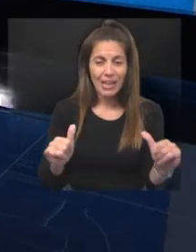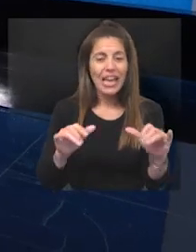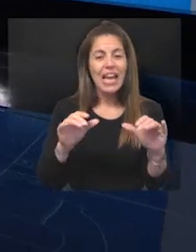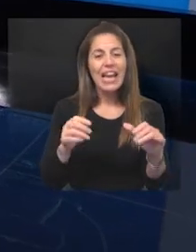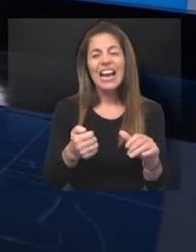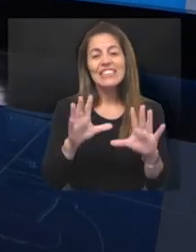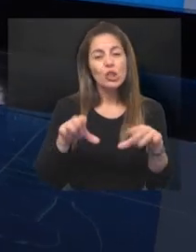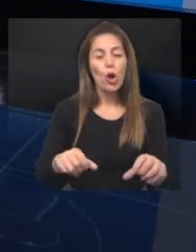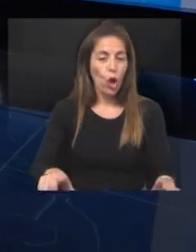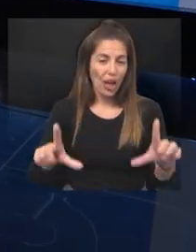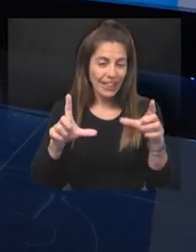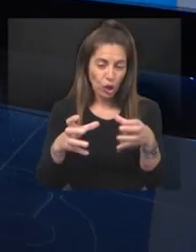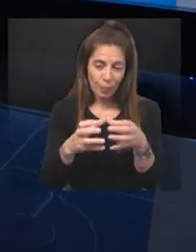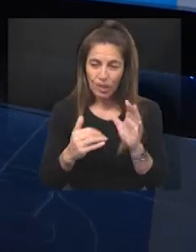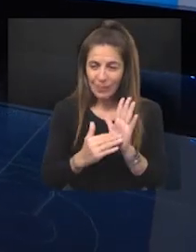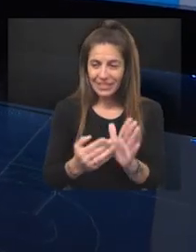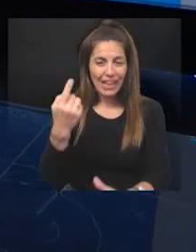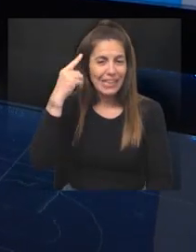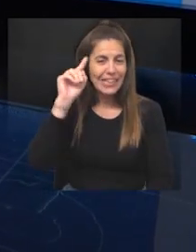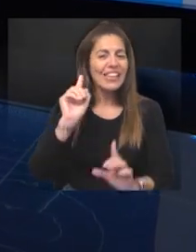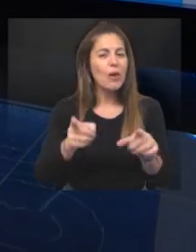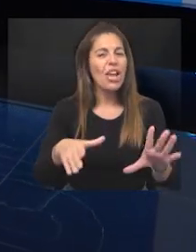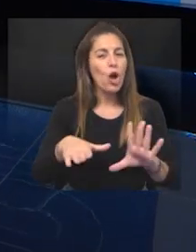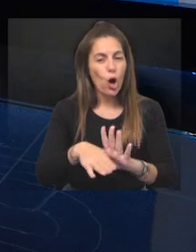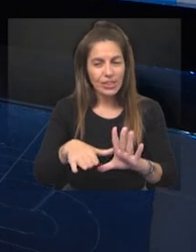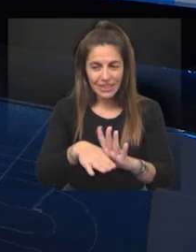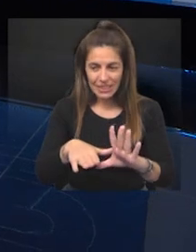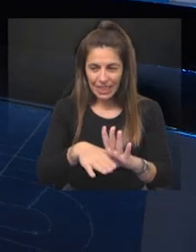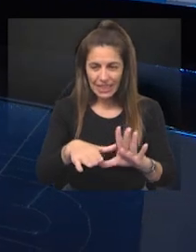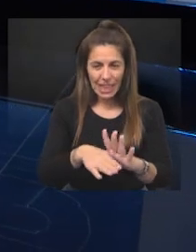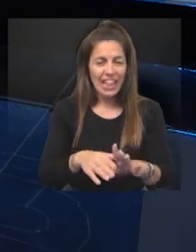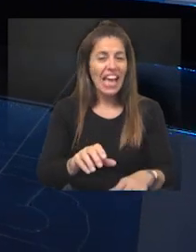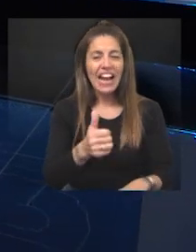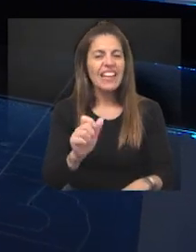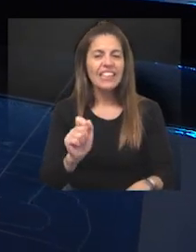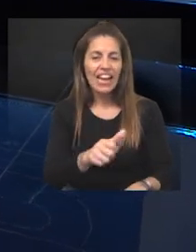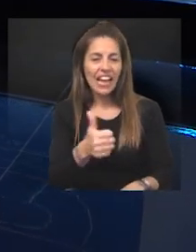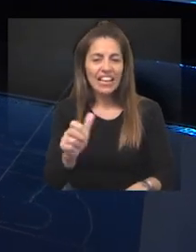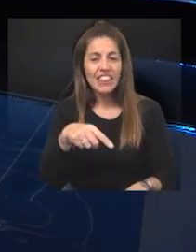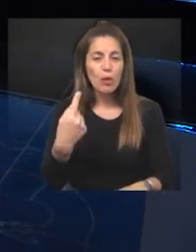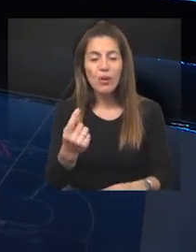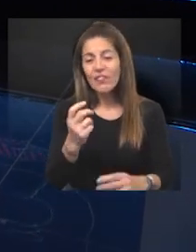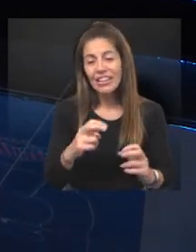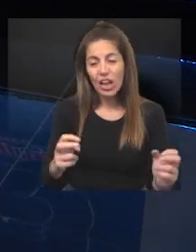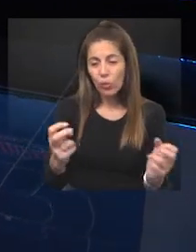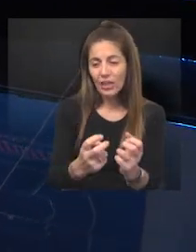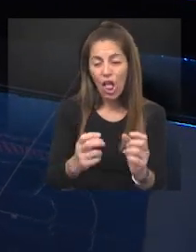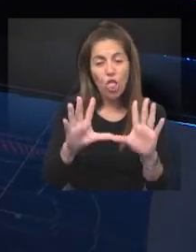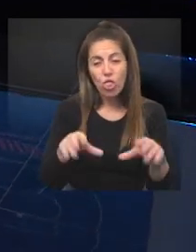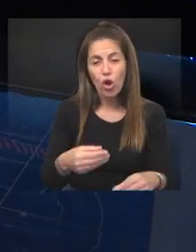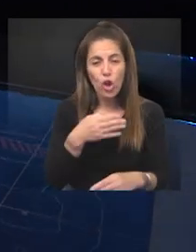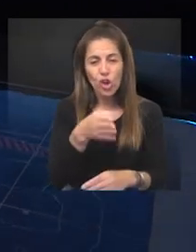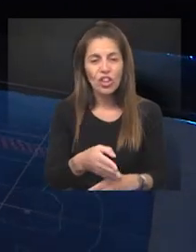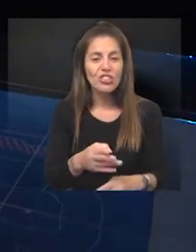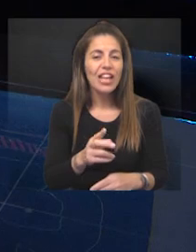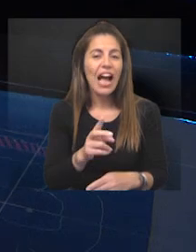candidatos y los partidos presentan ideas y también coinciden en que gane quien gane después se van a tener que sentar todos los actores a